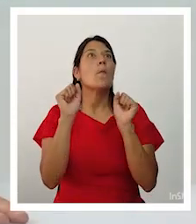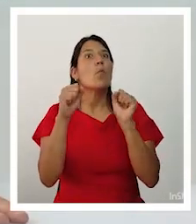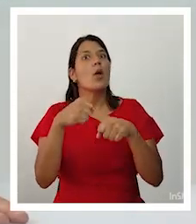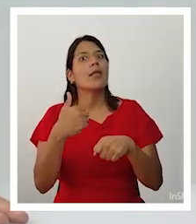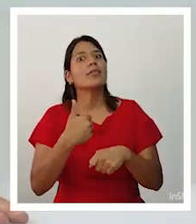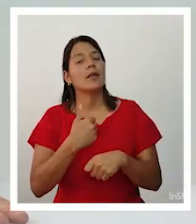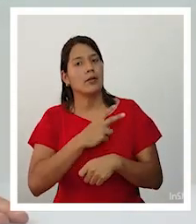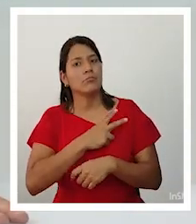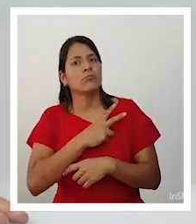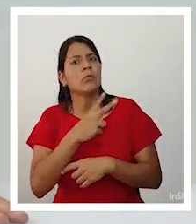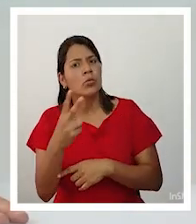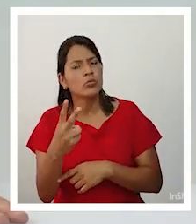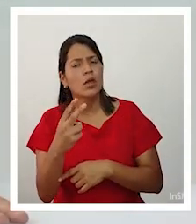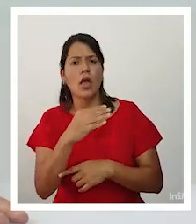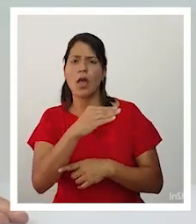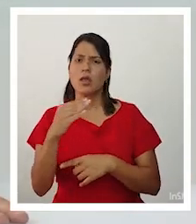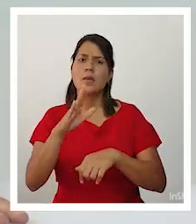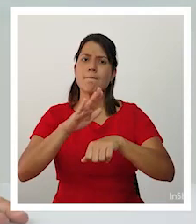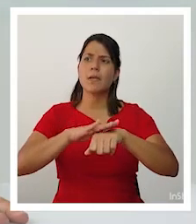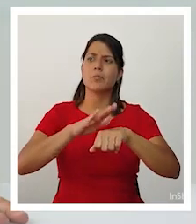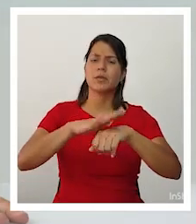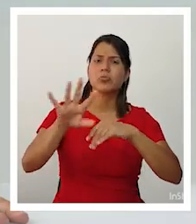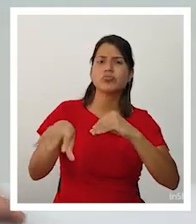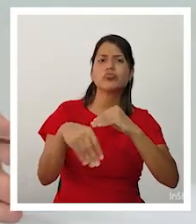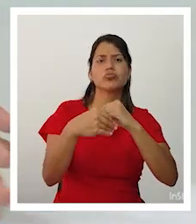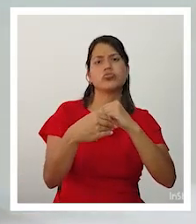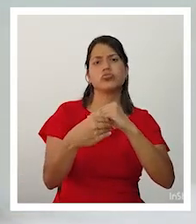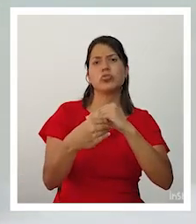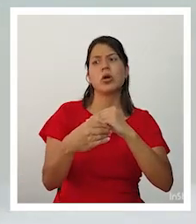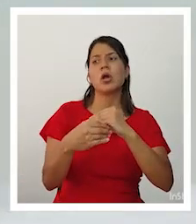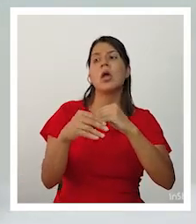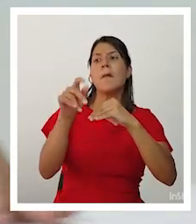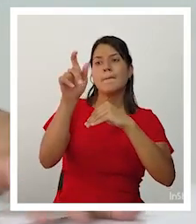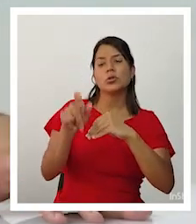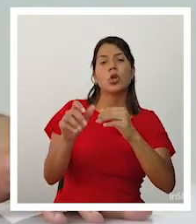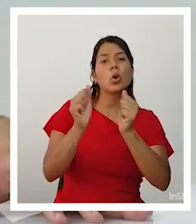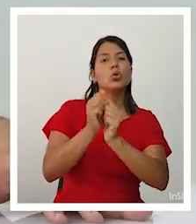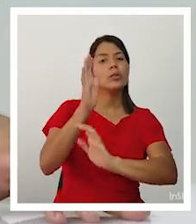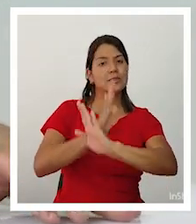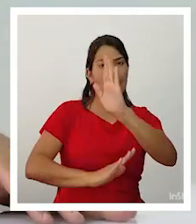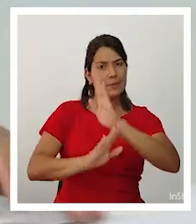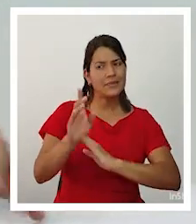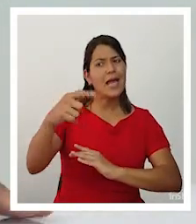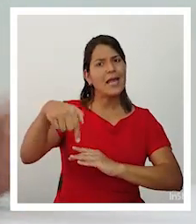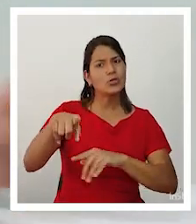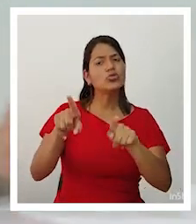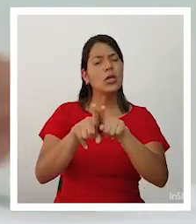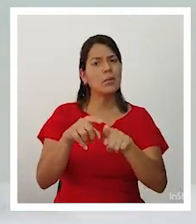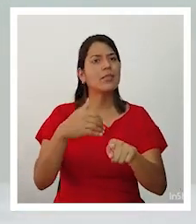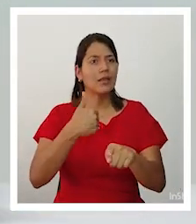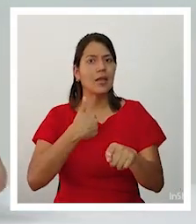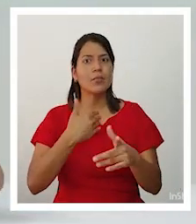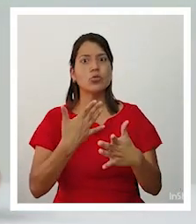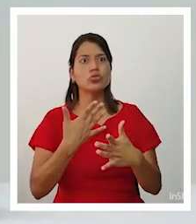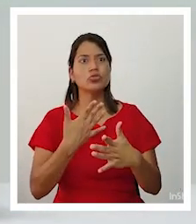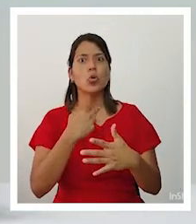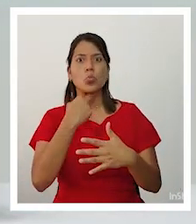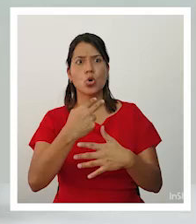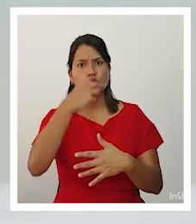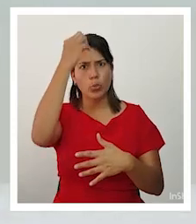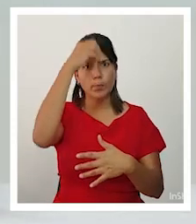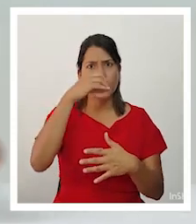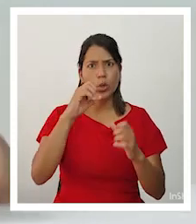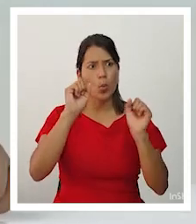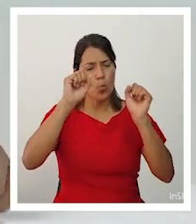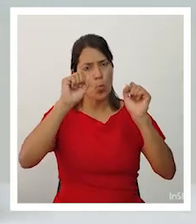que tomen en consideración que la población con discapacidad también tenemos voz y voto. Nosotros a